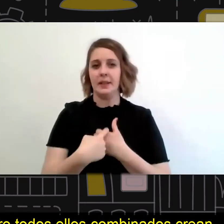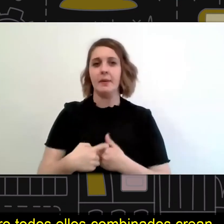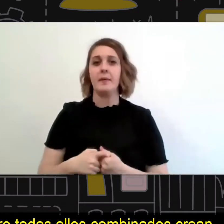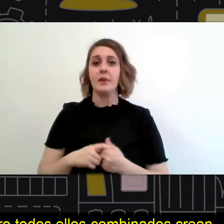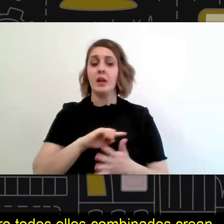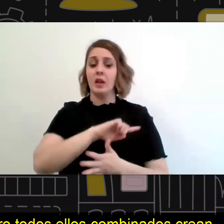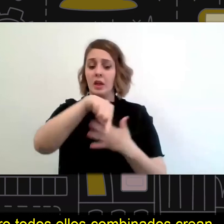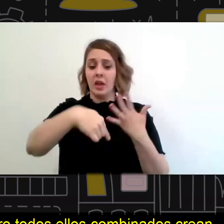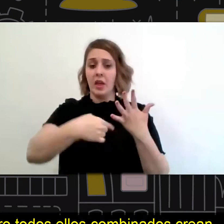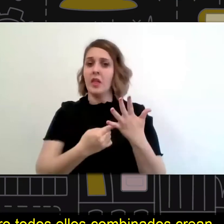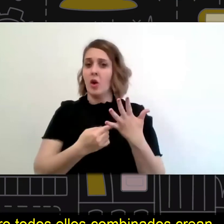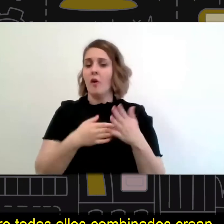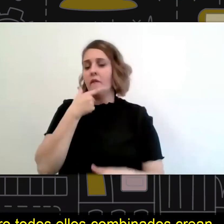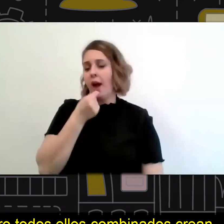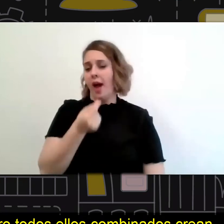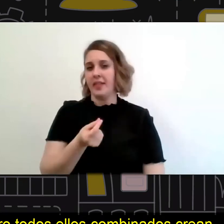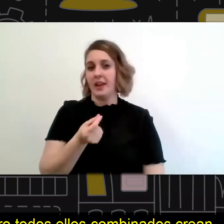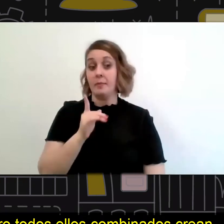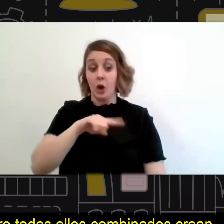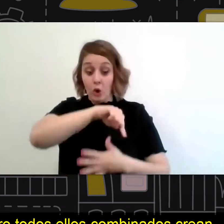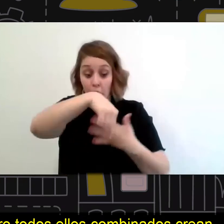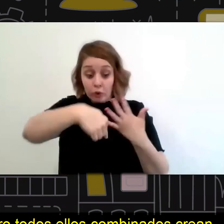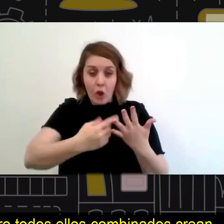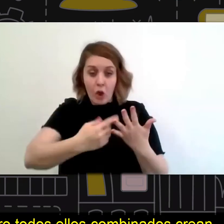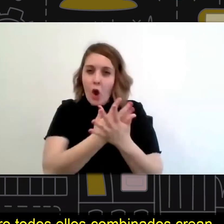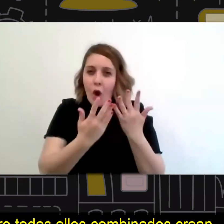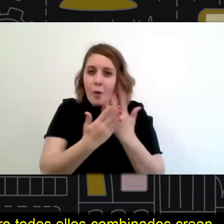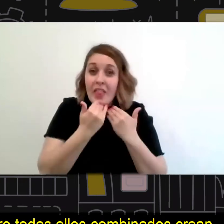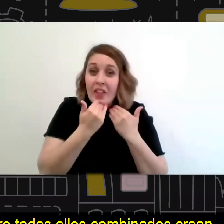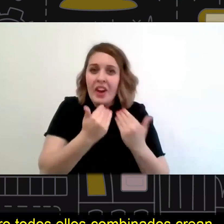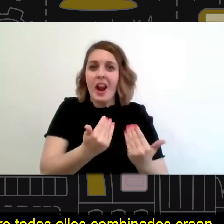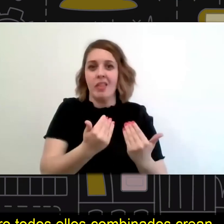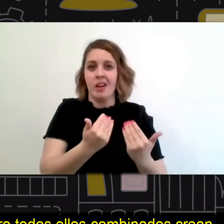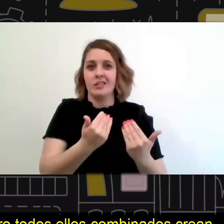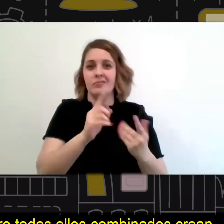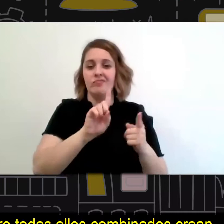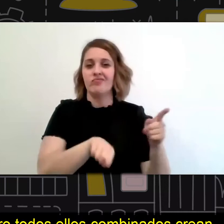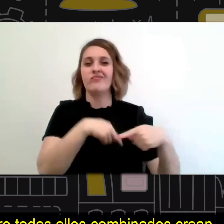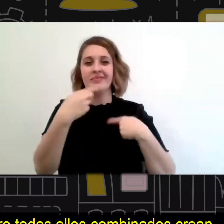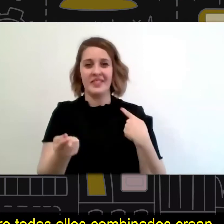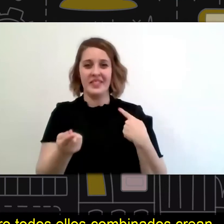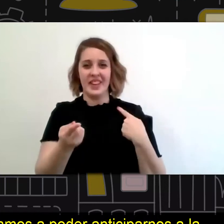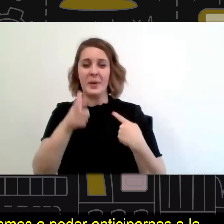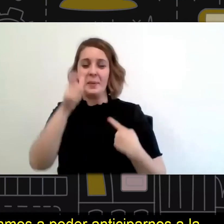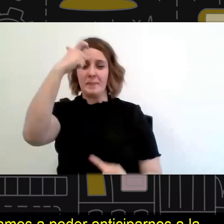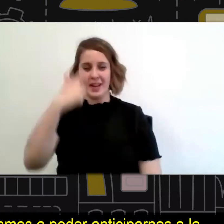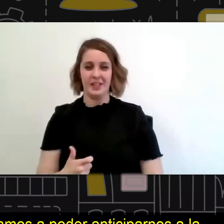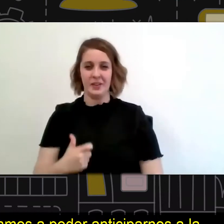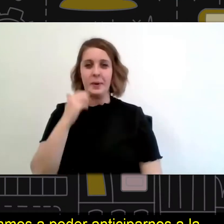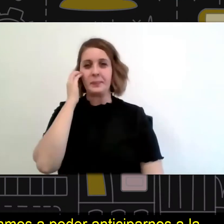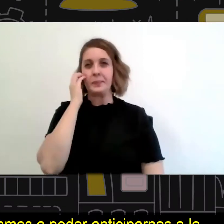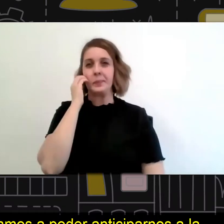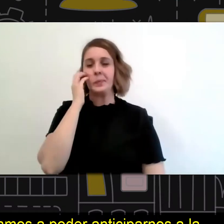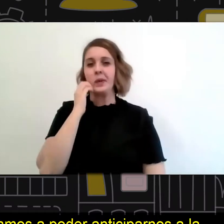5 elementos muy sencillos, pero todos ellos combinados crean un gran efecto en la persona. En cuanto a la